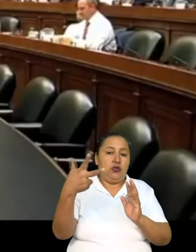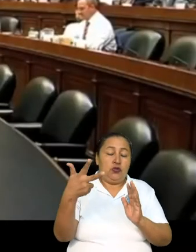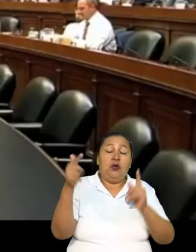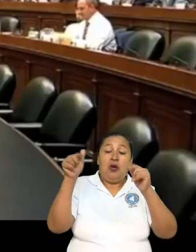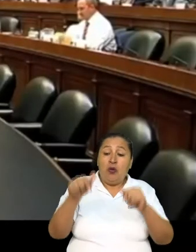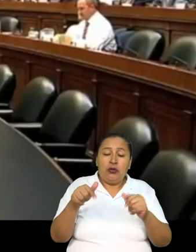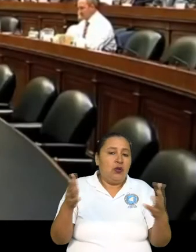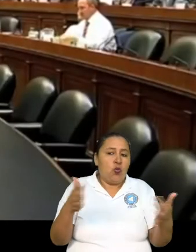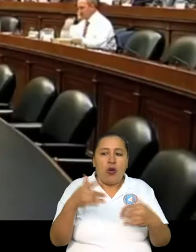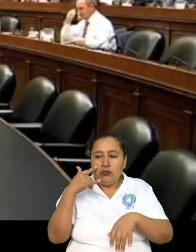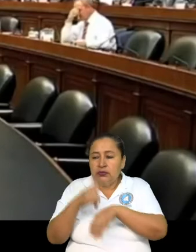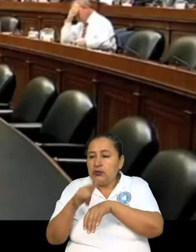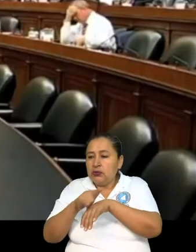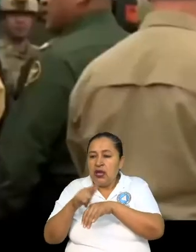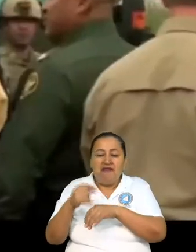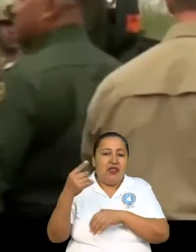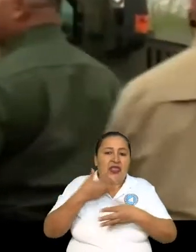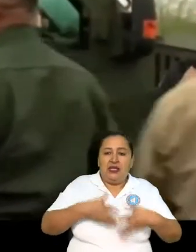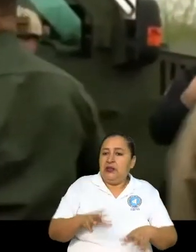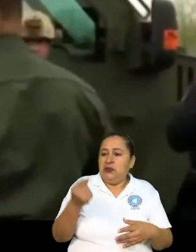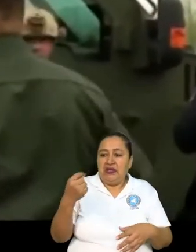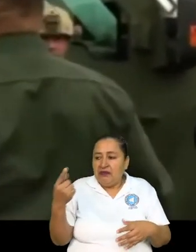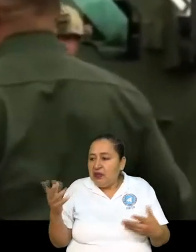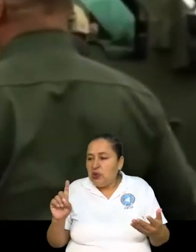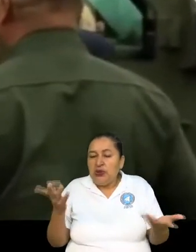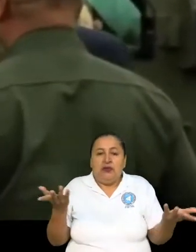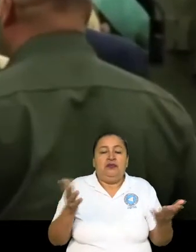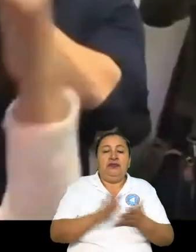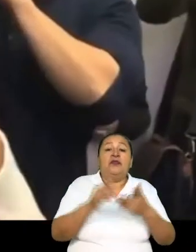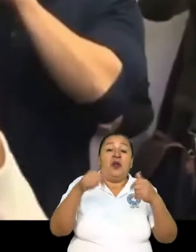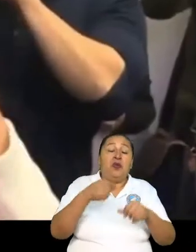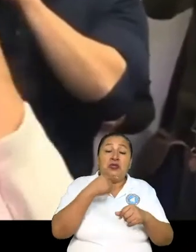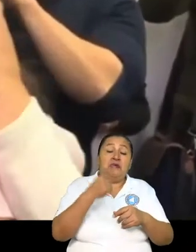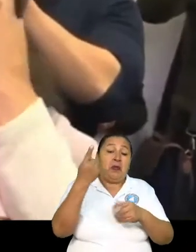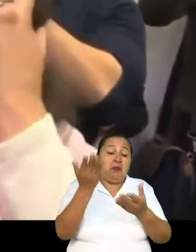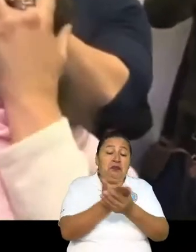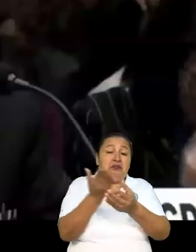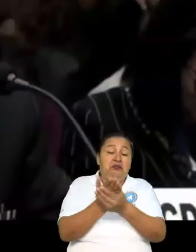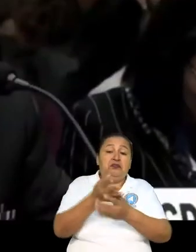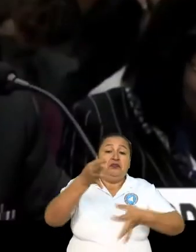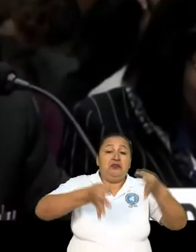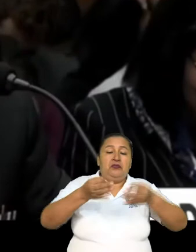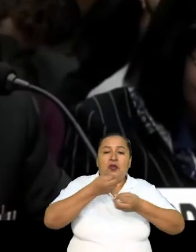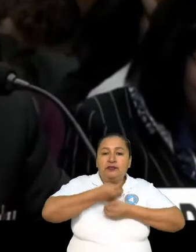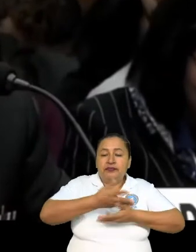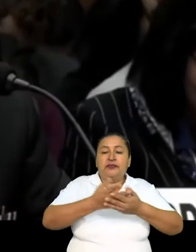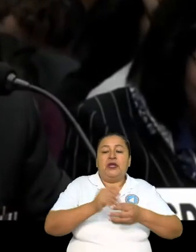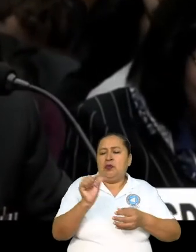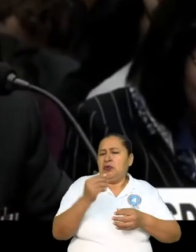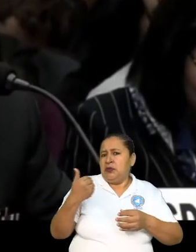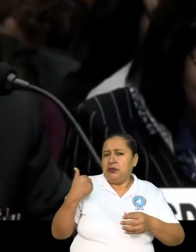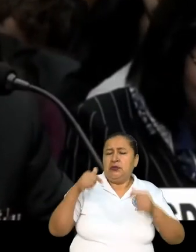no hayan localizado a sus hijos e hijas. Esto según un expediente judicial publicado en días